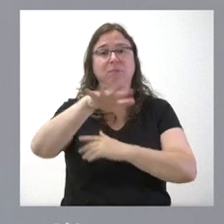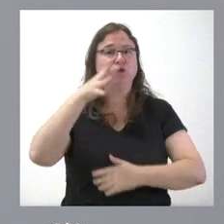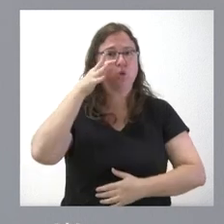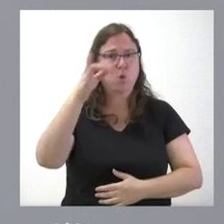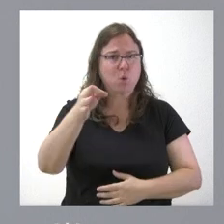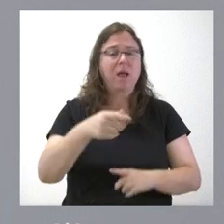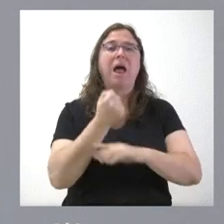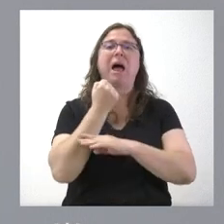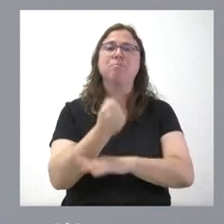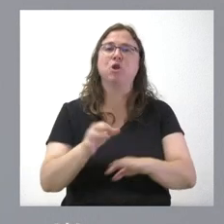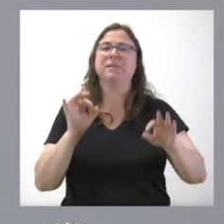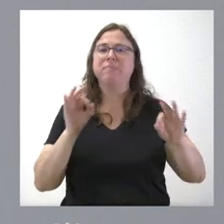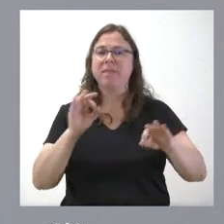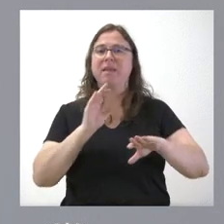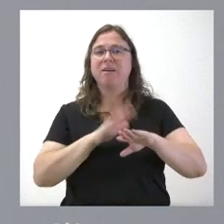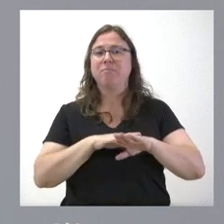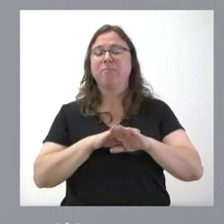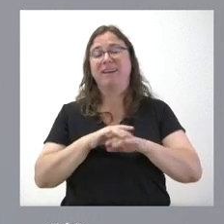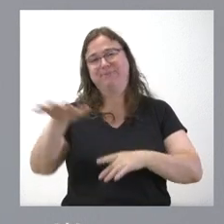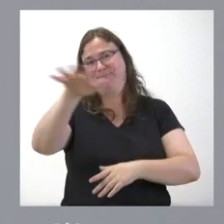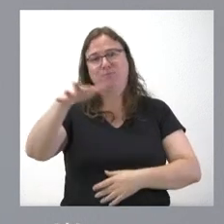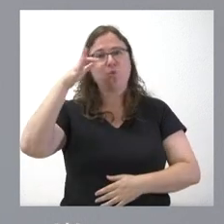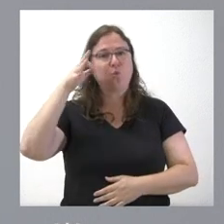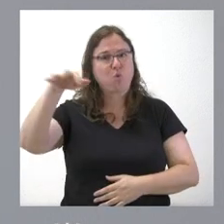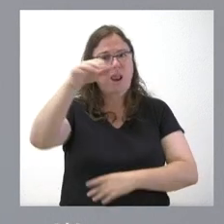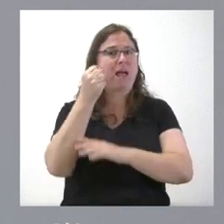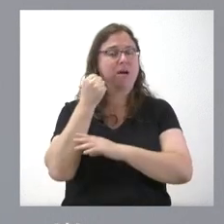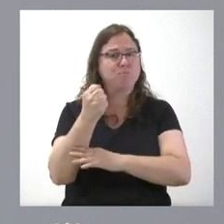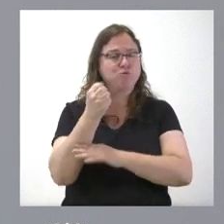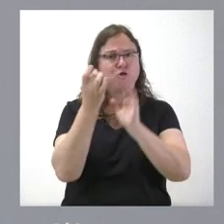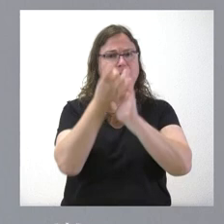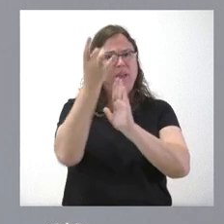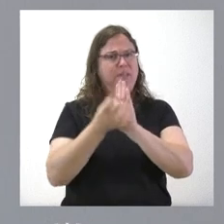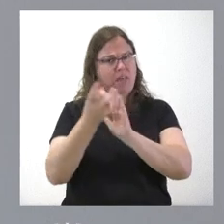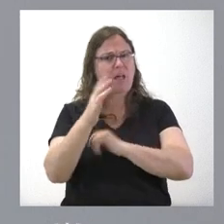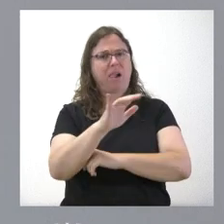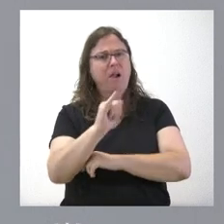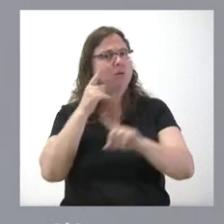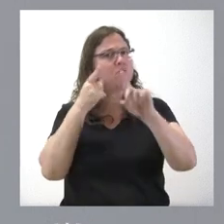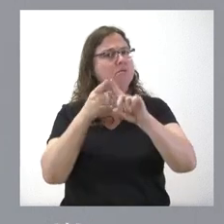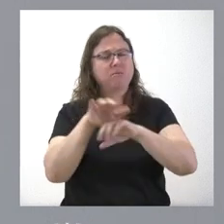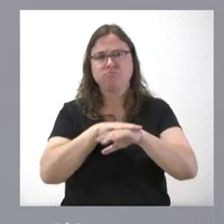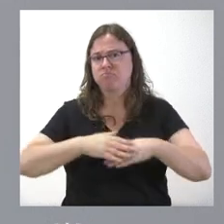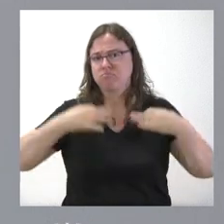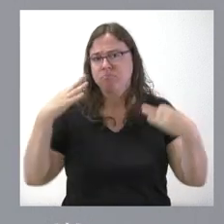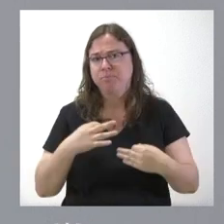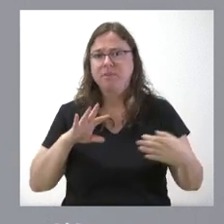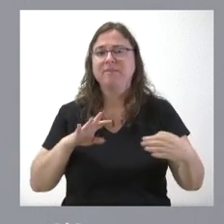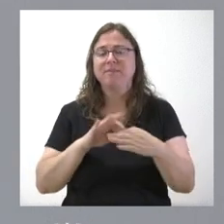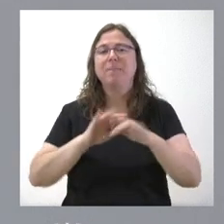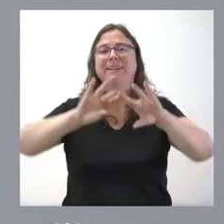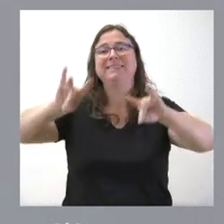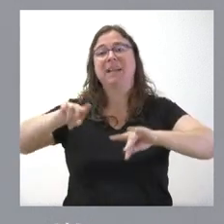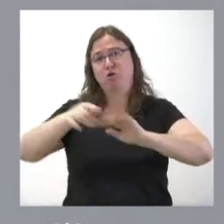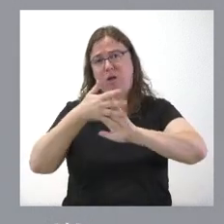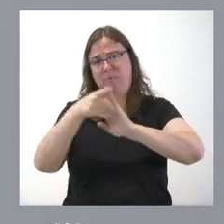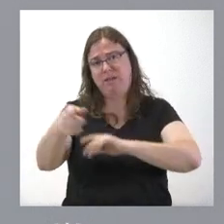apoyos específicos relacionados con la ruralidad y por tanto un conjunto de iniciativas que tienen un objetivo básico muy concreto en relación con el territorio que usted